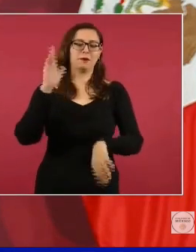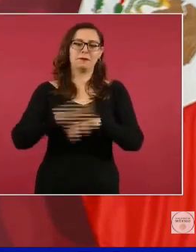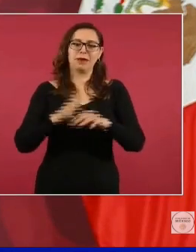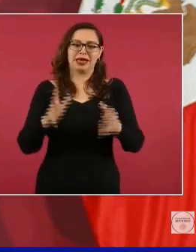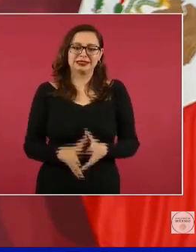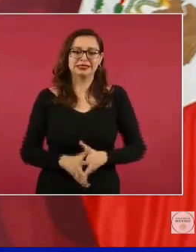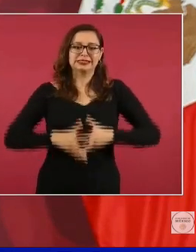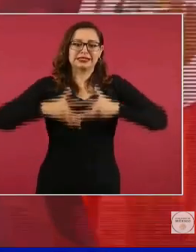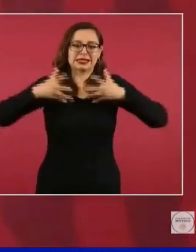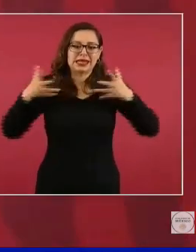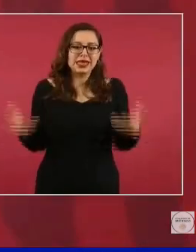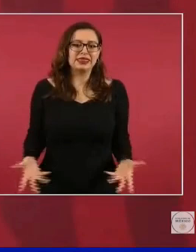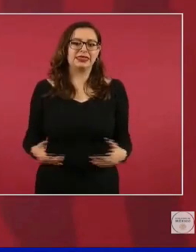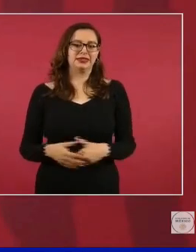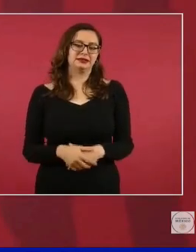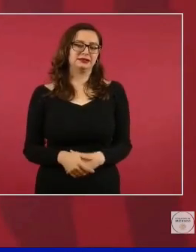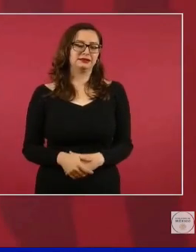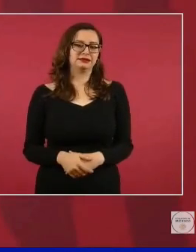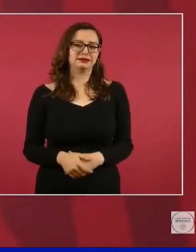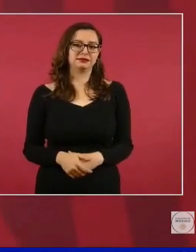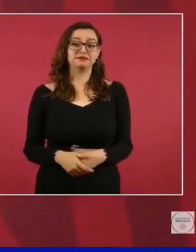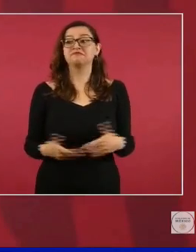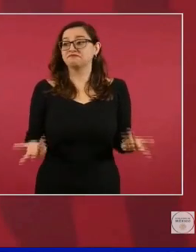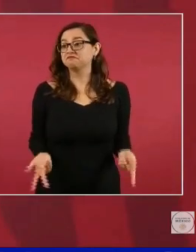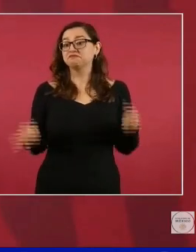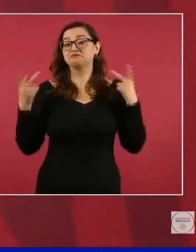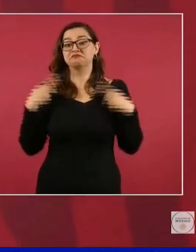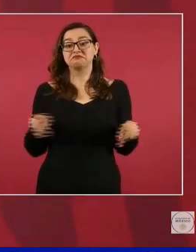con el sufrimiento para la gente,